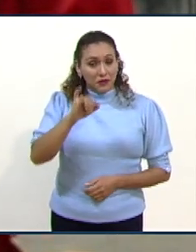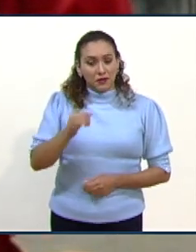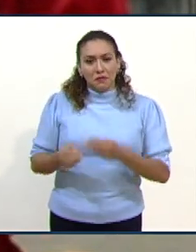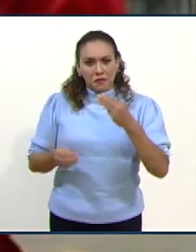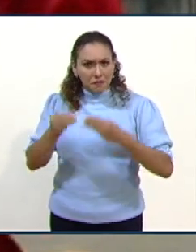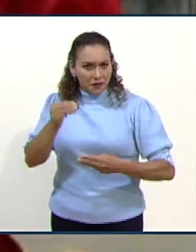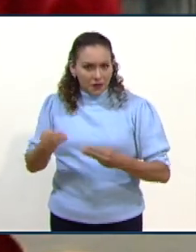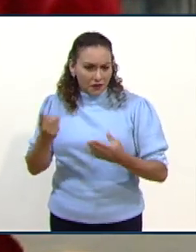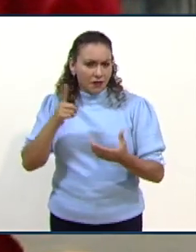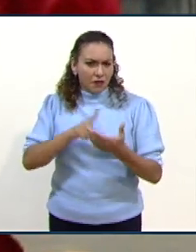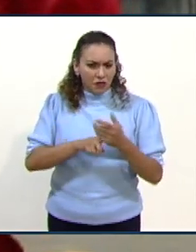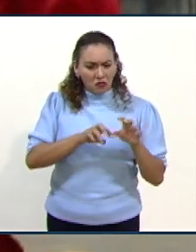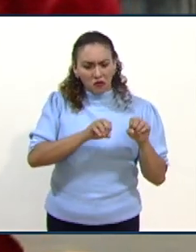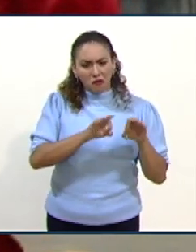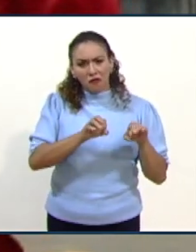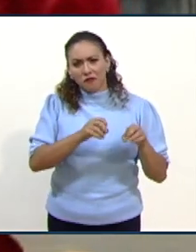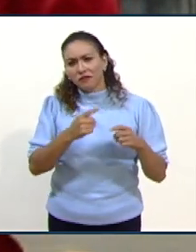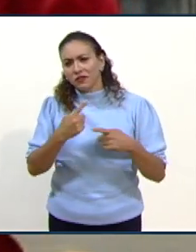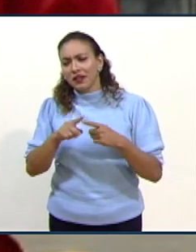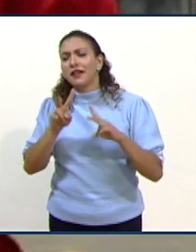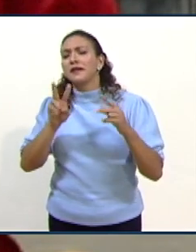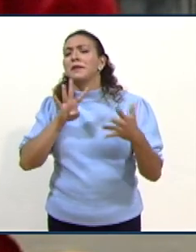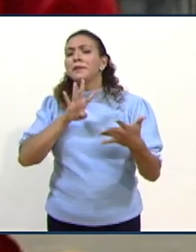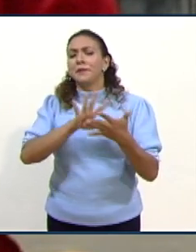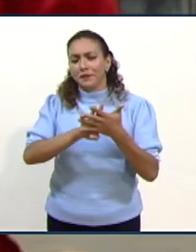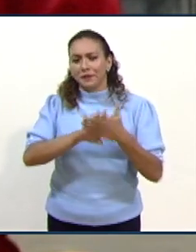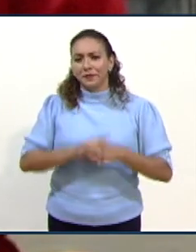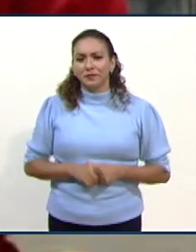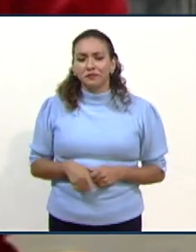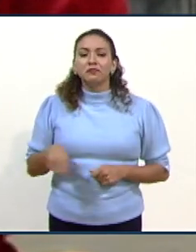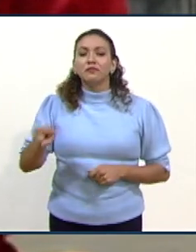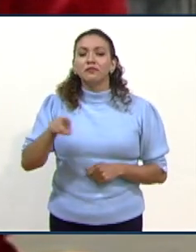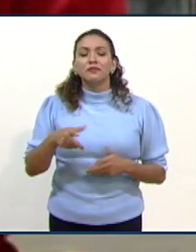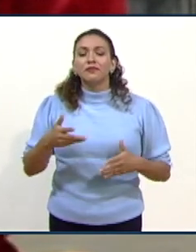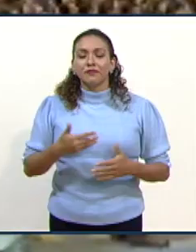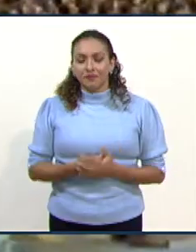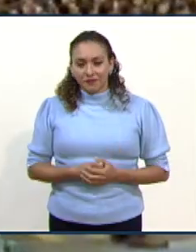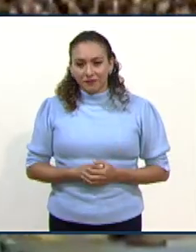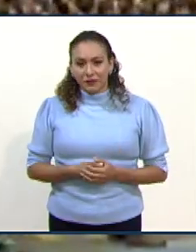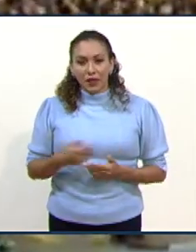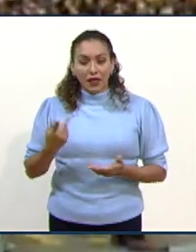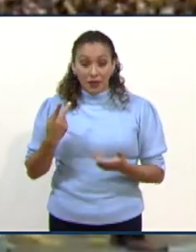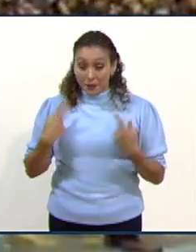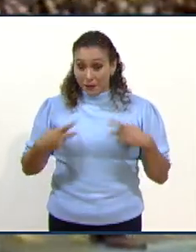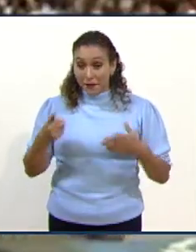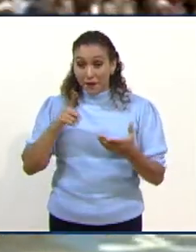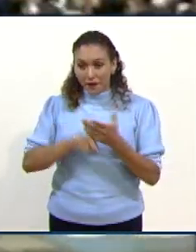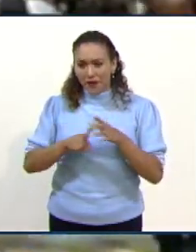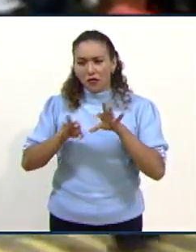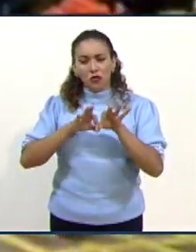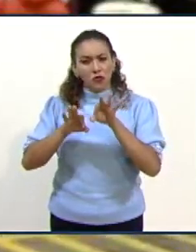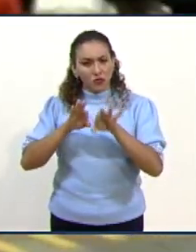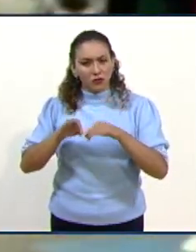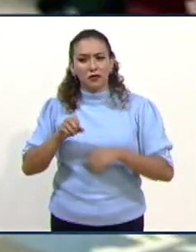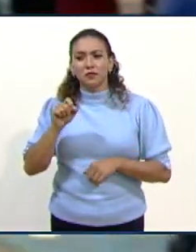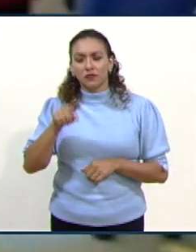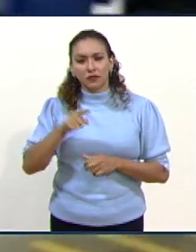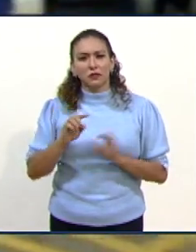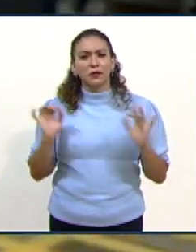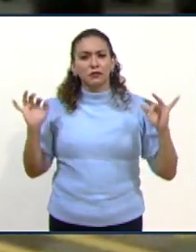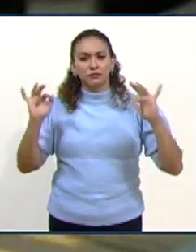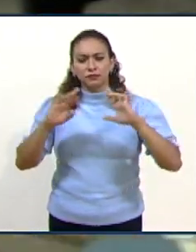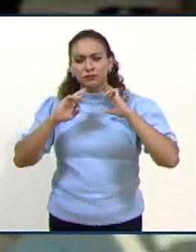los tribunales colegiados en materia penal del primer circuito, entre otros trabajadores del Poder Judicial de la